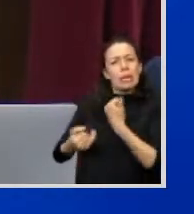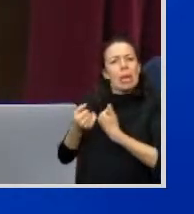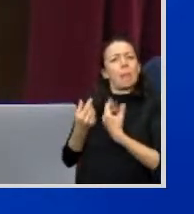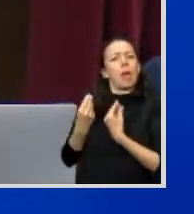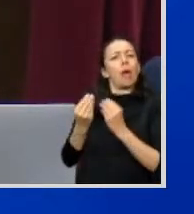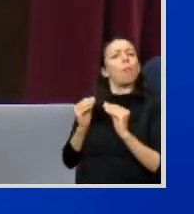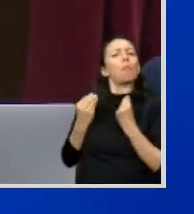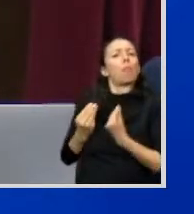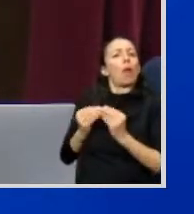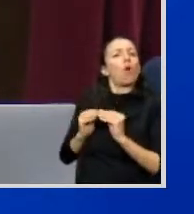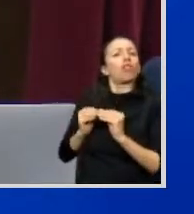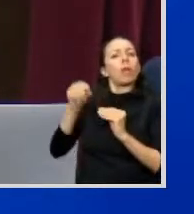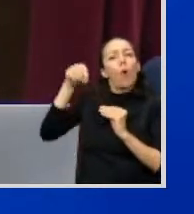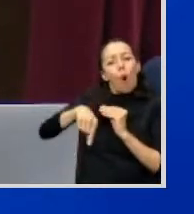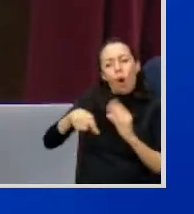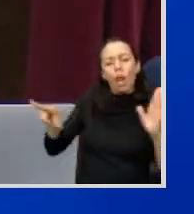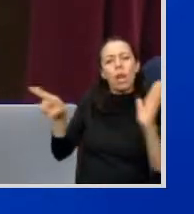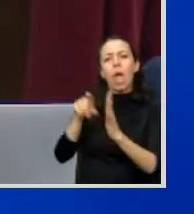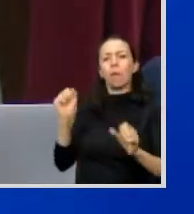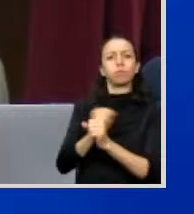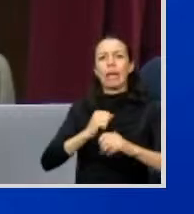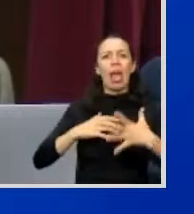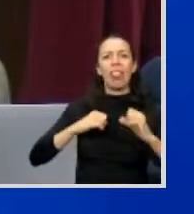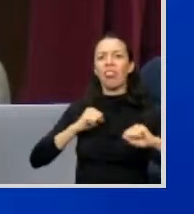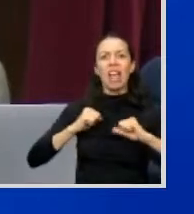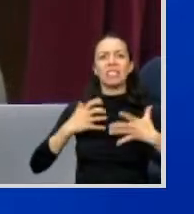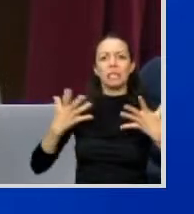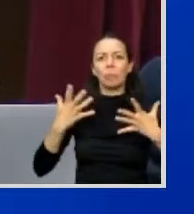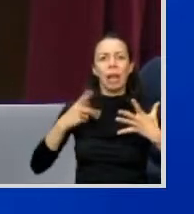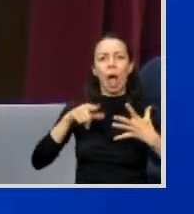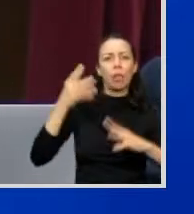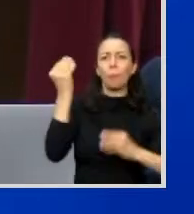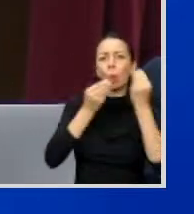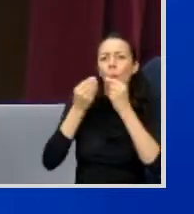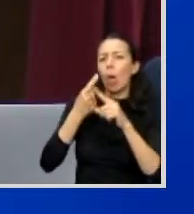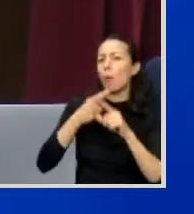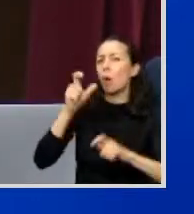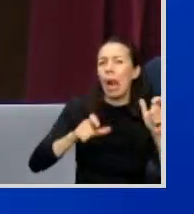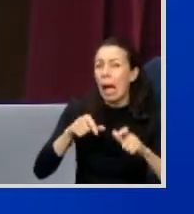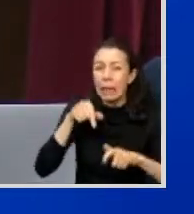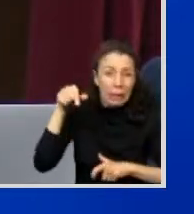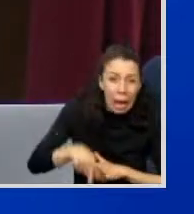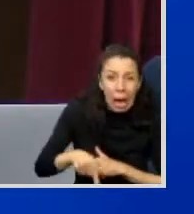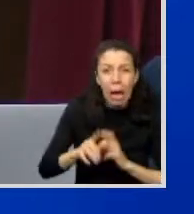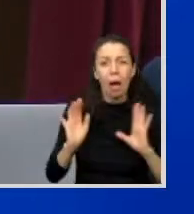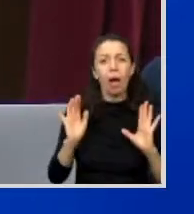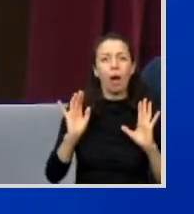mí una opinión muy subjetiva. Y digo una opinión muy subjetiva porque yo tengo